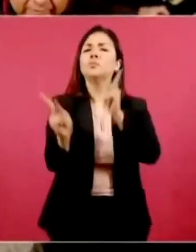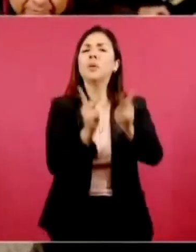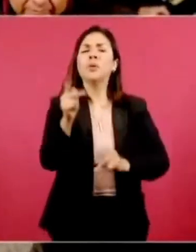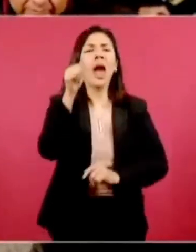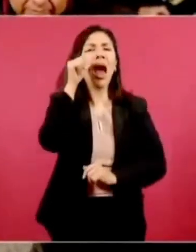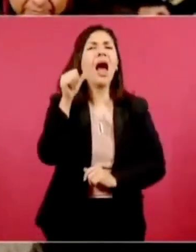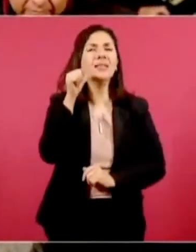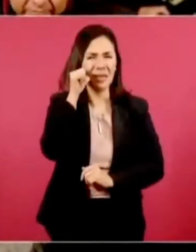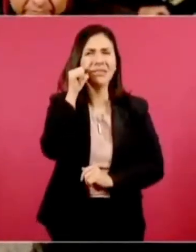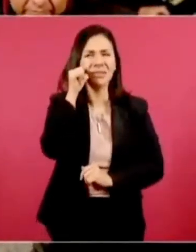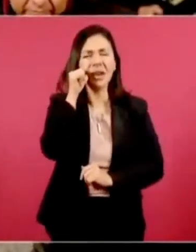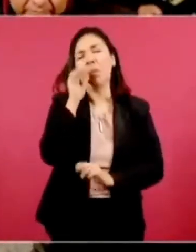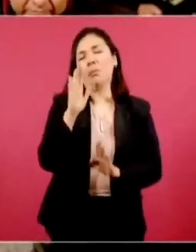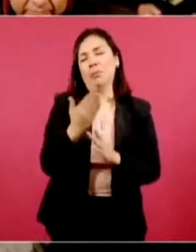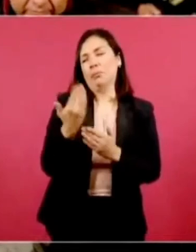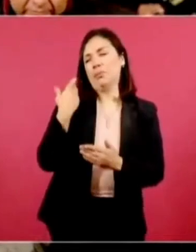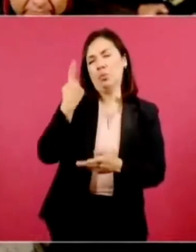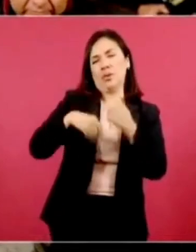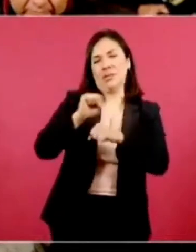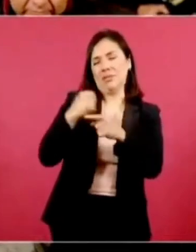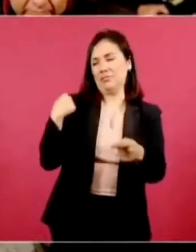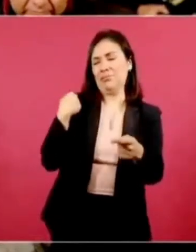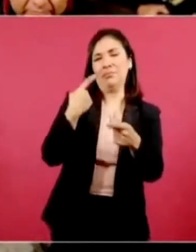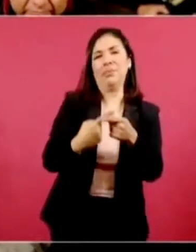bueno, en esta semana usted ha estado